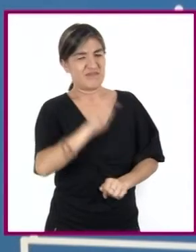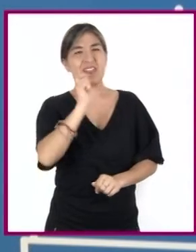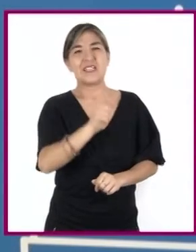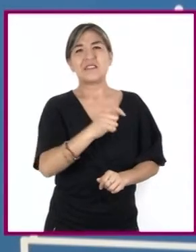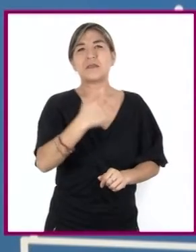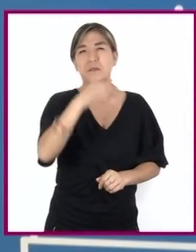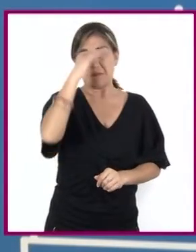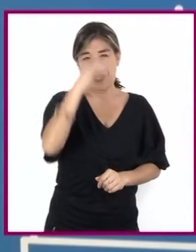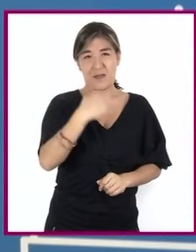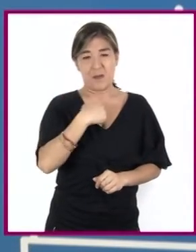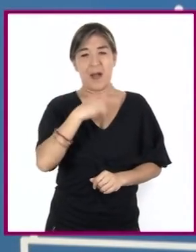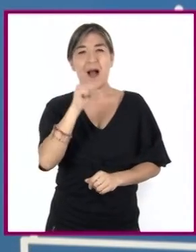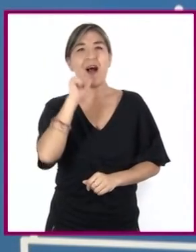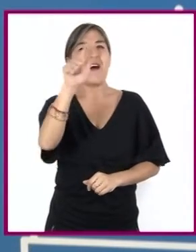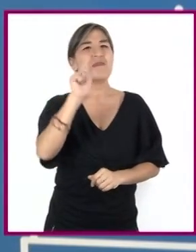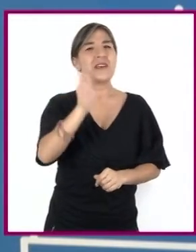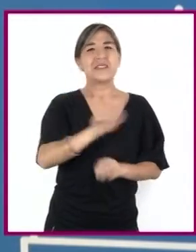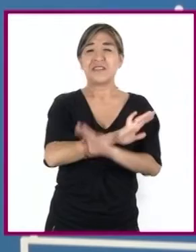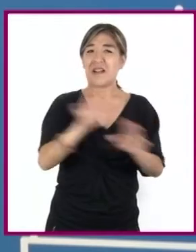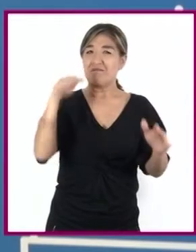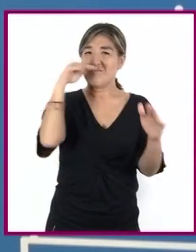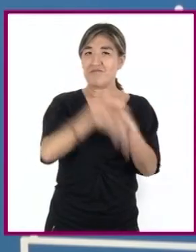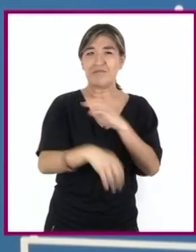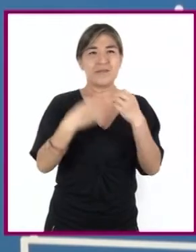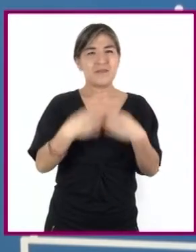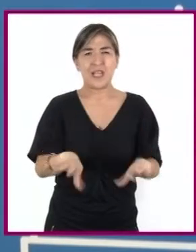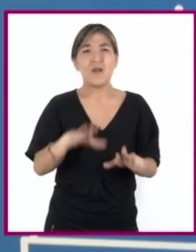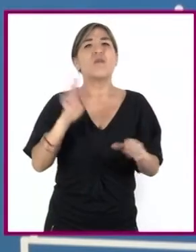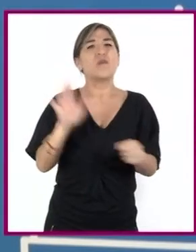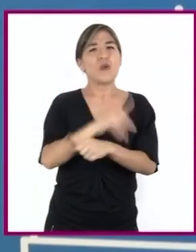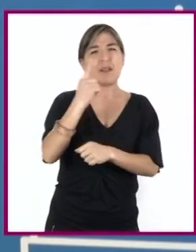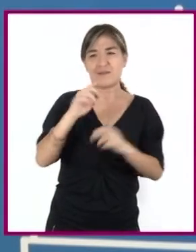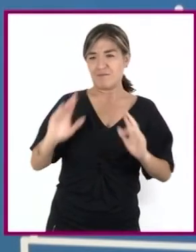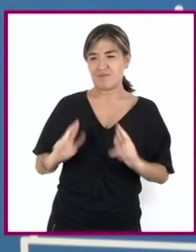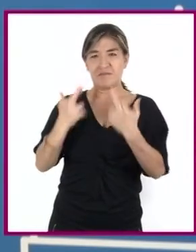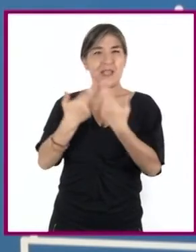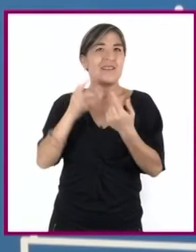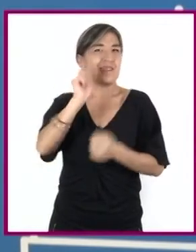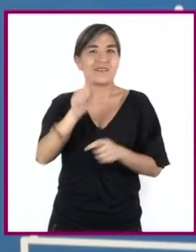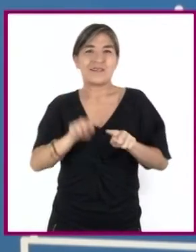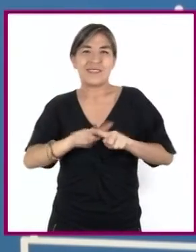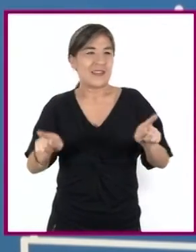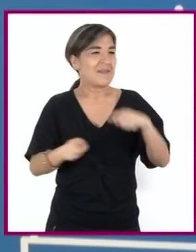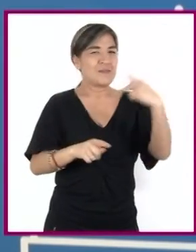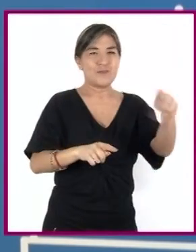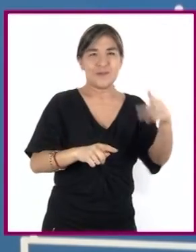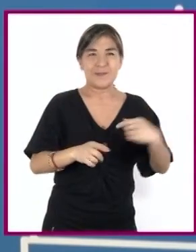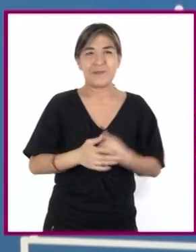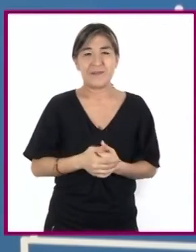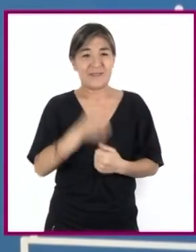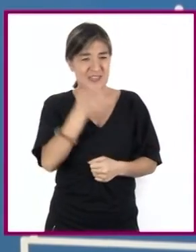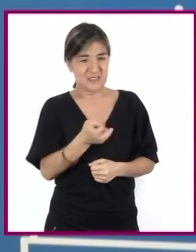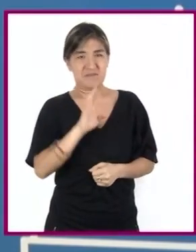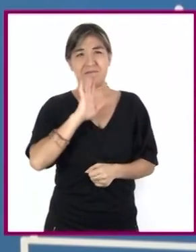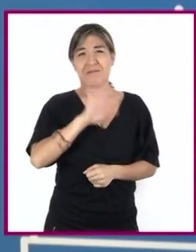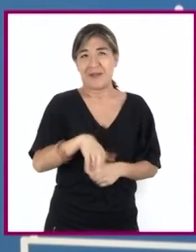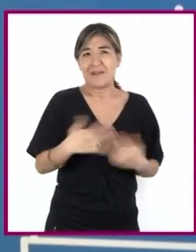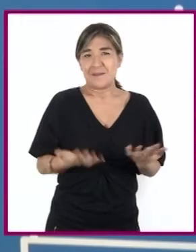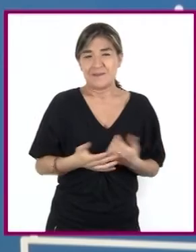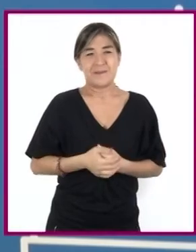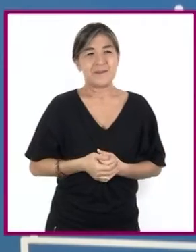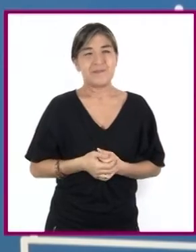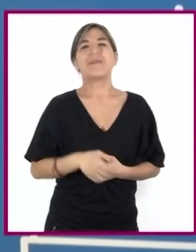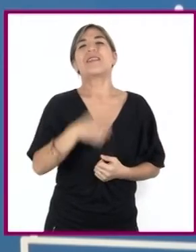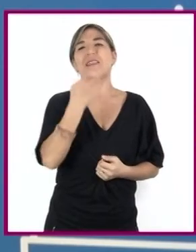almas perdidas, simplemente porque nuestra religión era diferente de la vuestra. ¿Era eso tan malo? A su